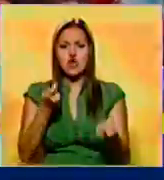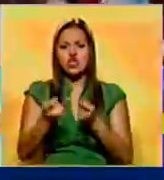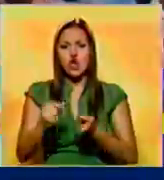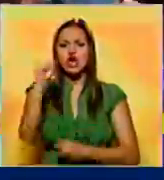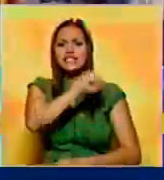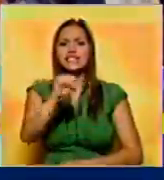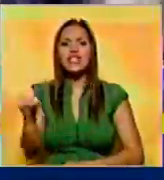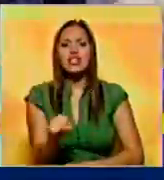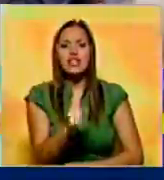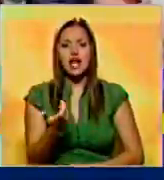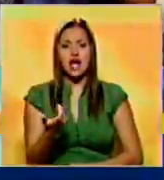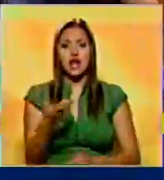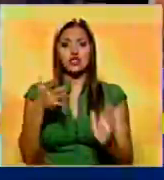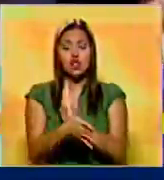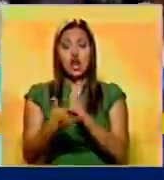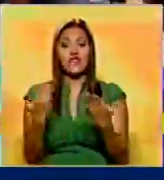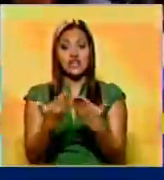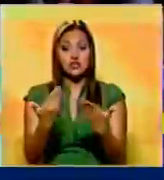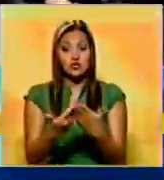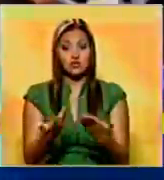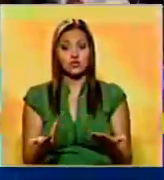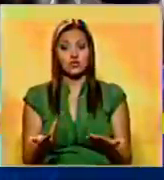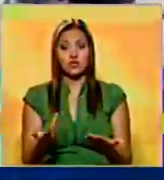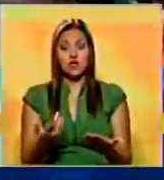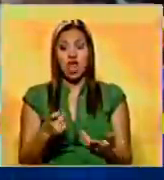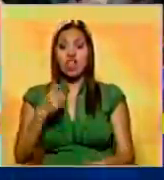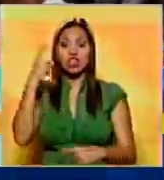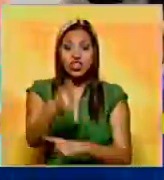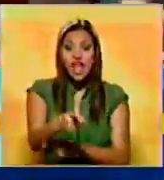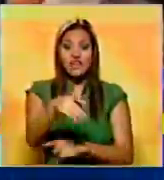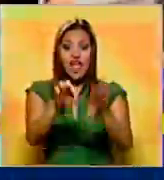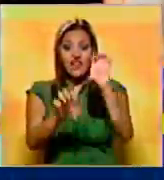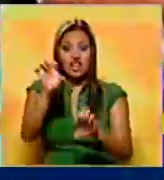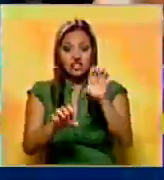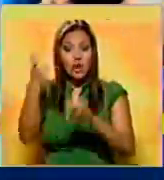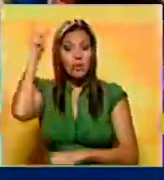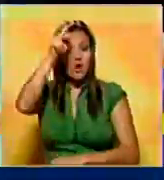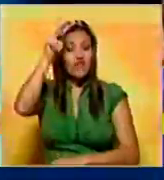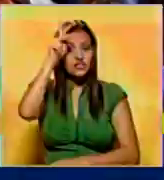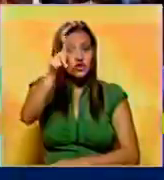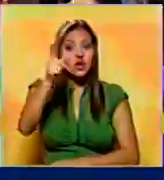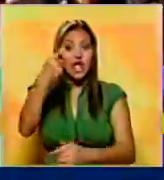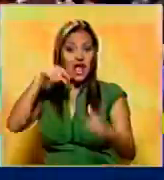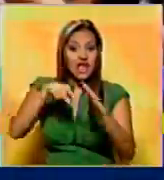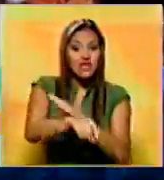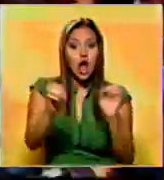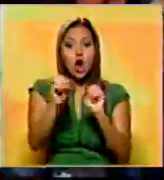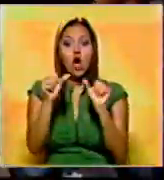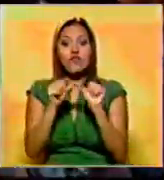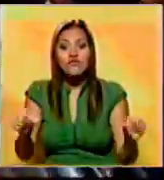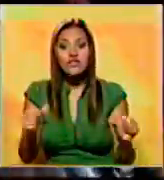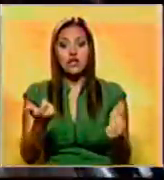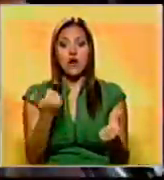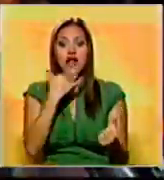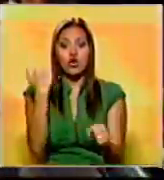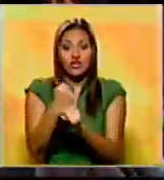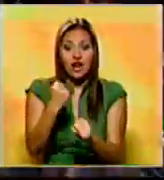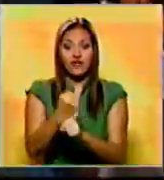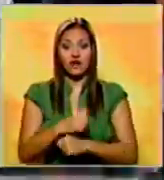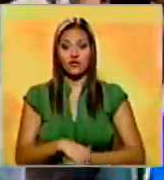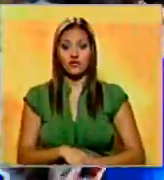que se tiene sobre el sistema educativo, al hacer obligatorias evaluaciones a profesores para entrar o permanecer en sus puestos.